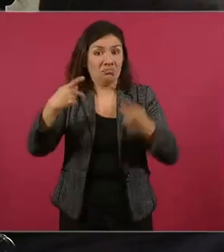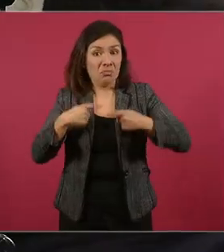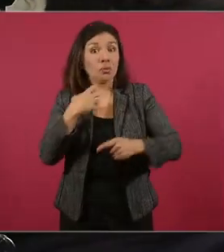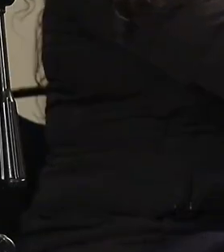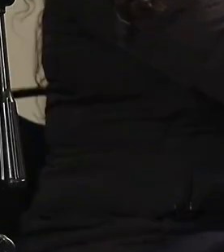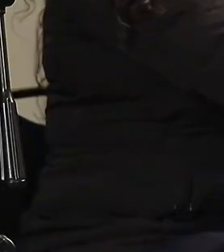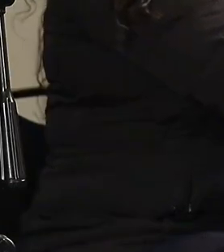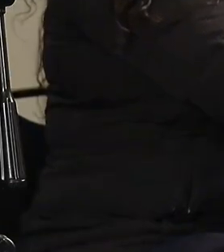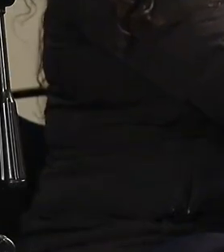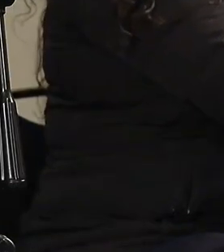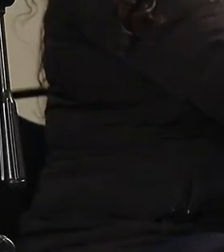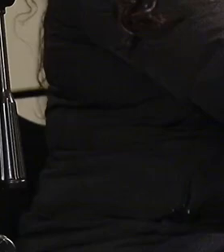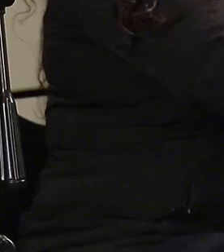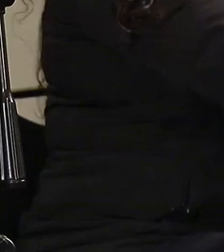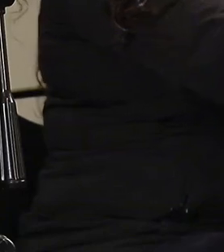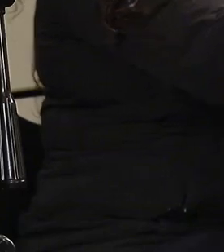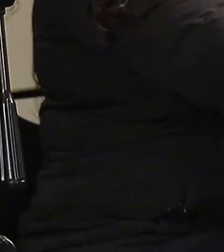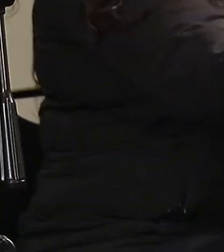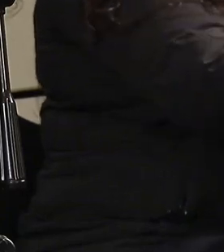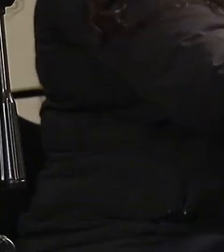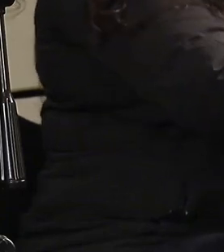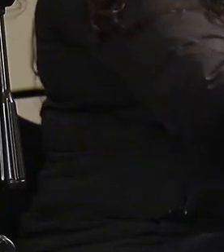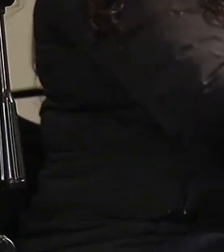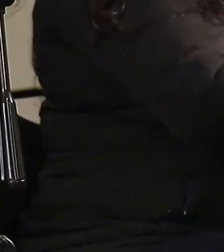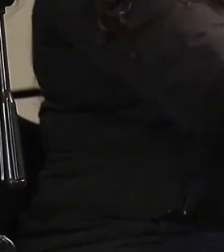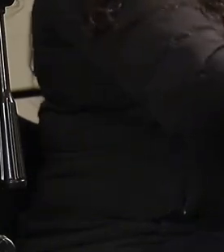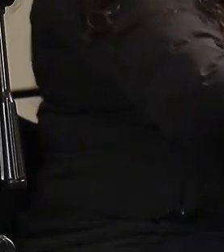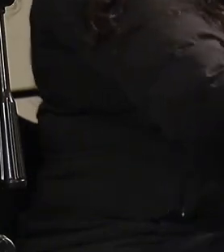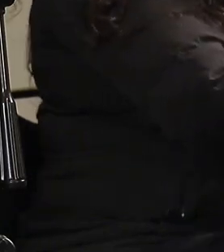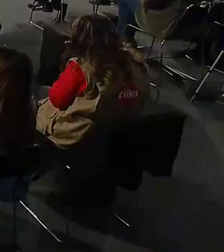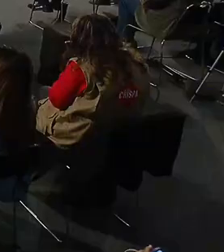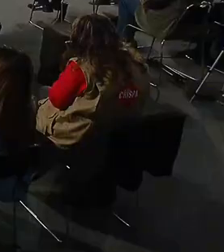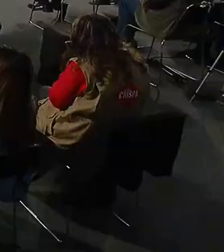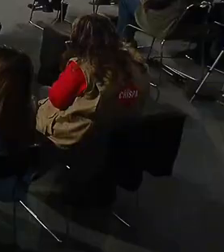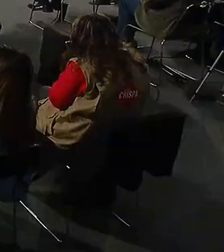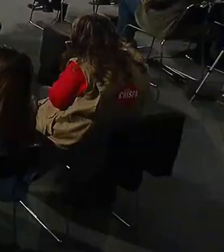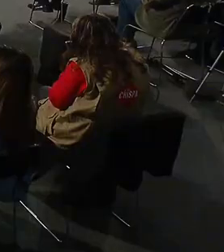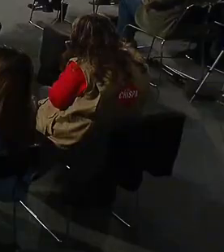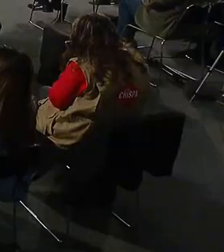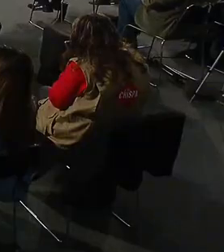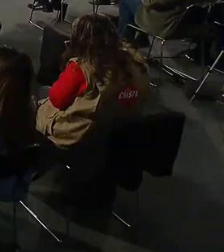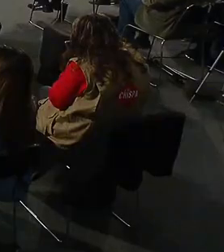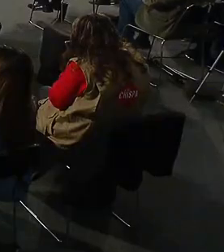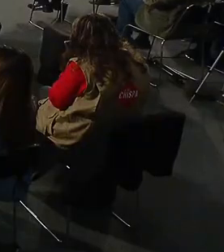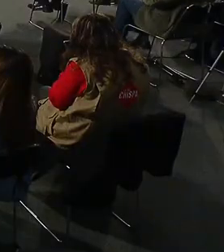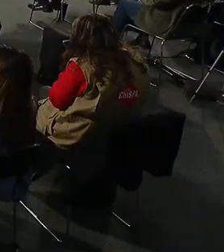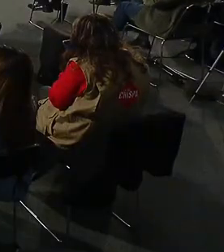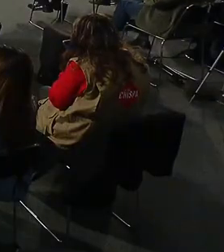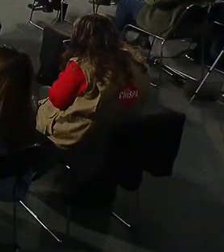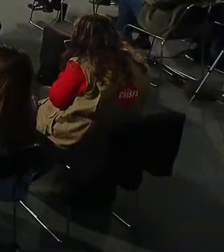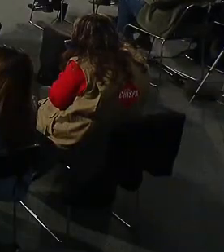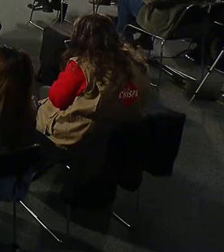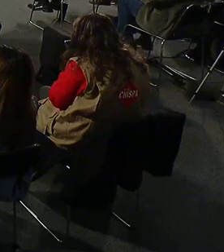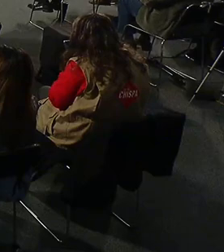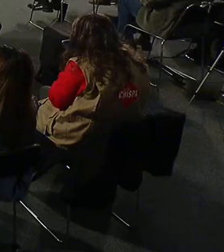contenta con la inauguración del aeropuerto, presidente. Gracias por su respuesta. Sí, el aeropuerto de Tulum es